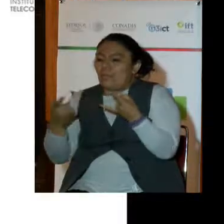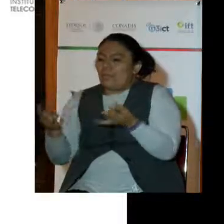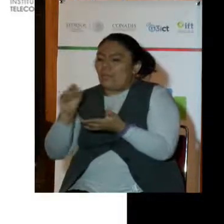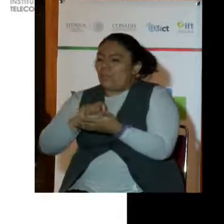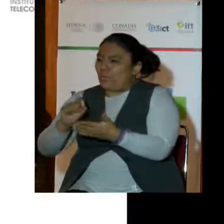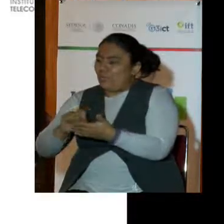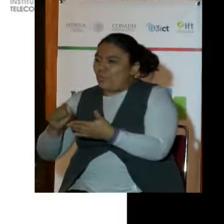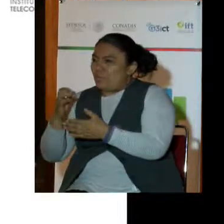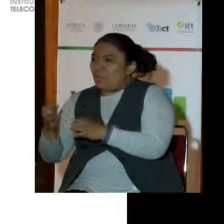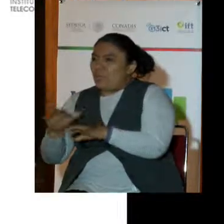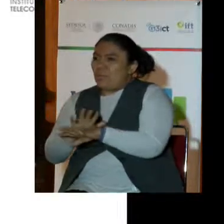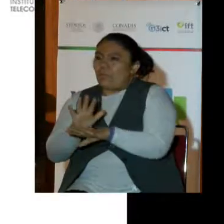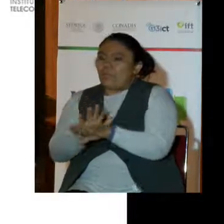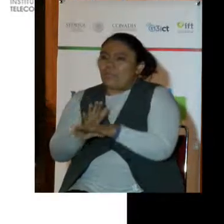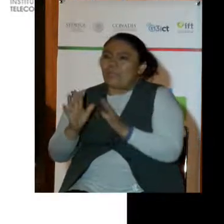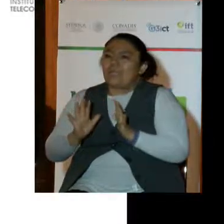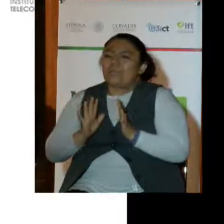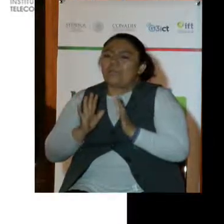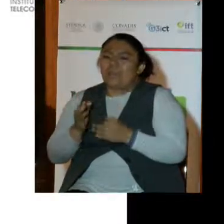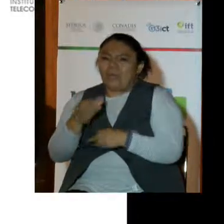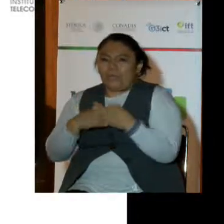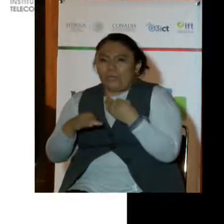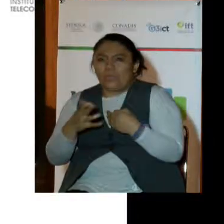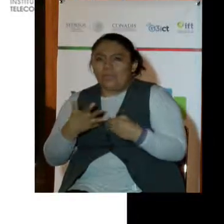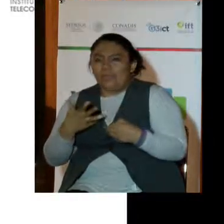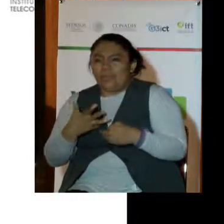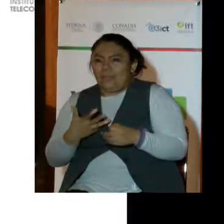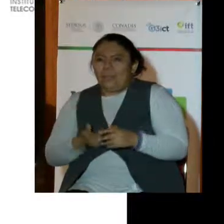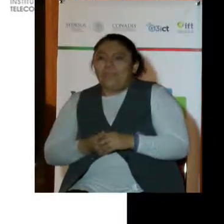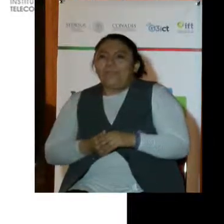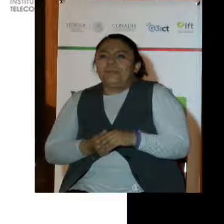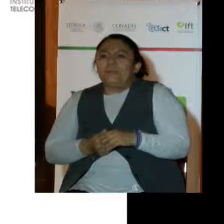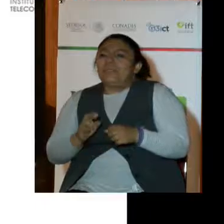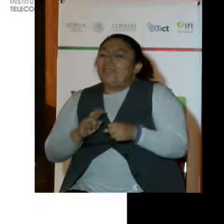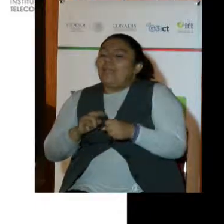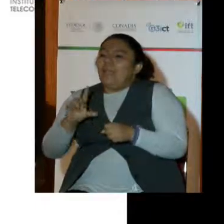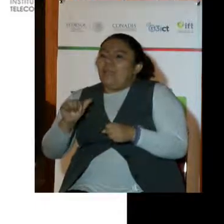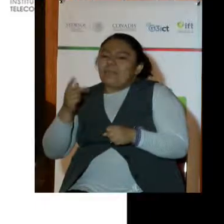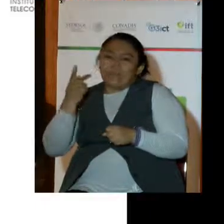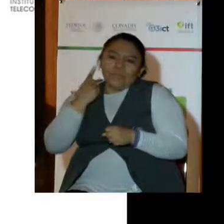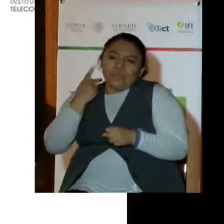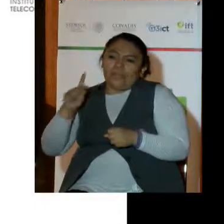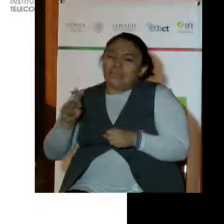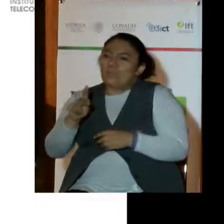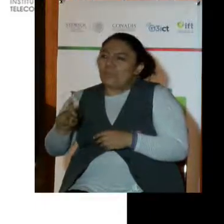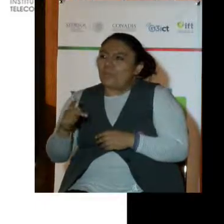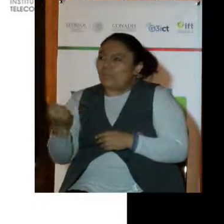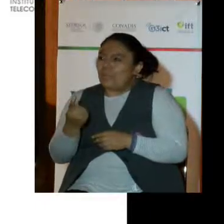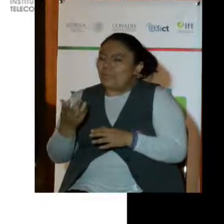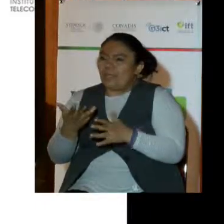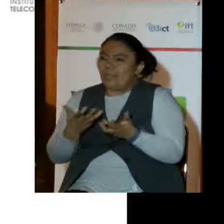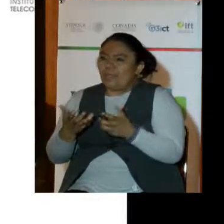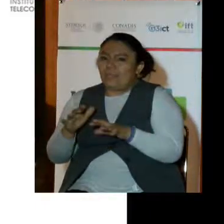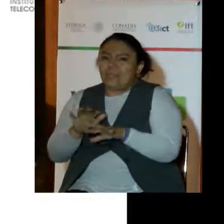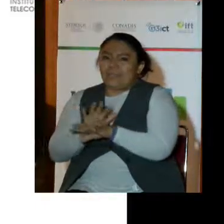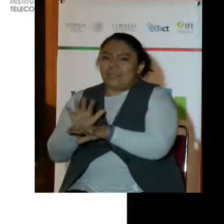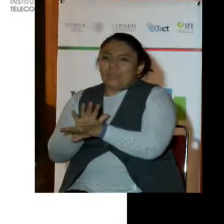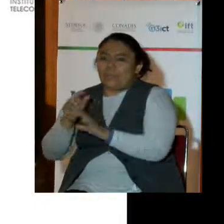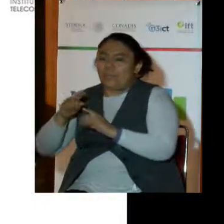proceso y qué impacto tiene. Las políticas públicas y los cambios hay que estarlos